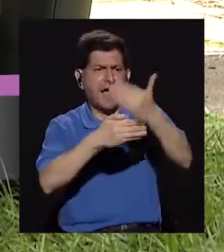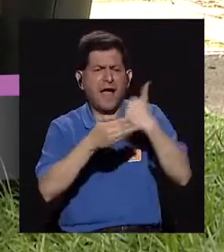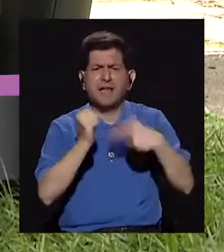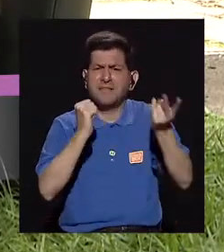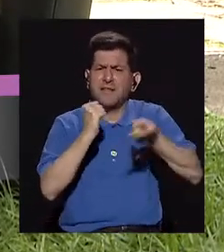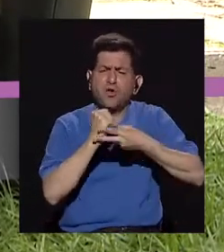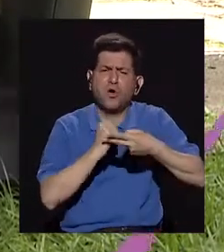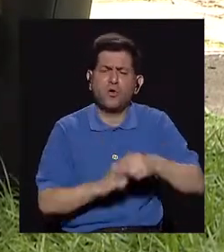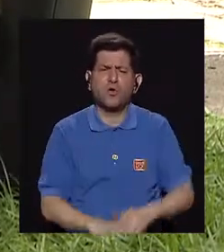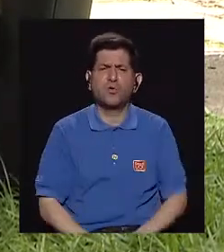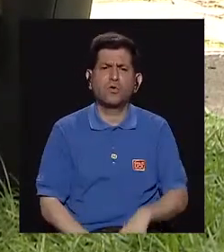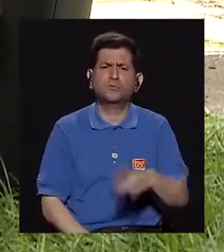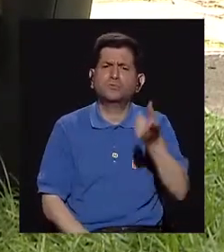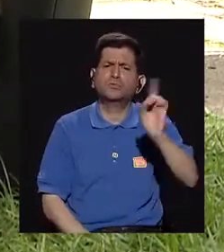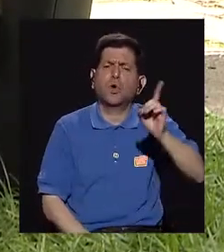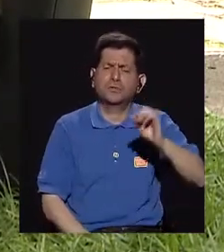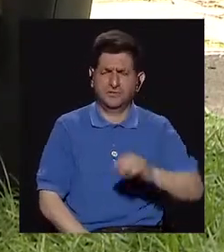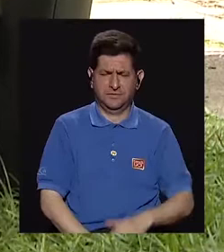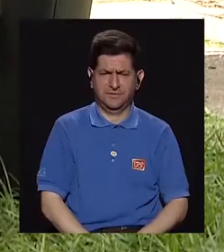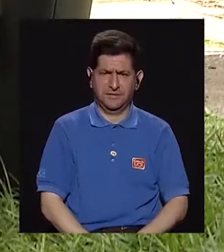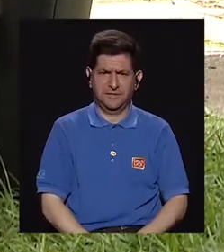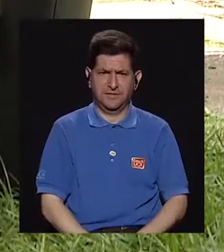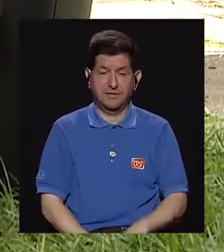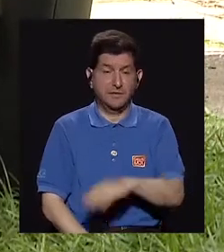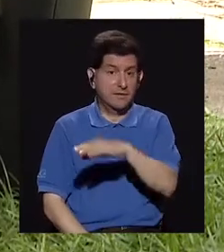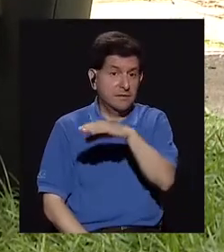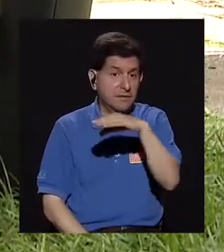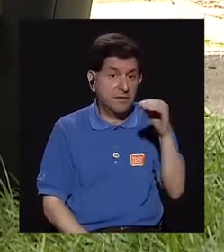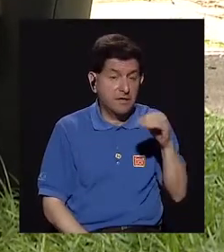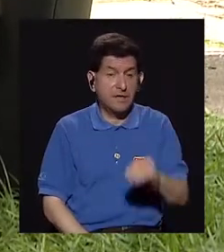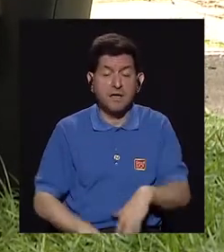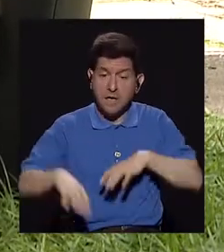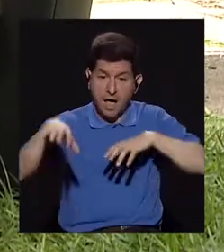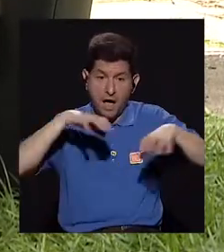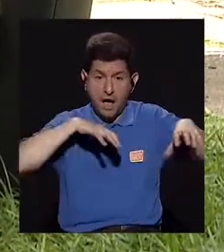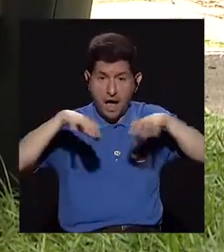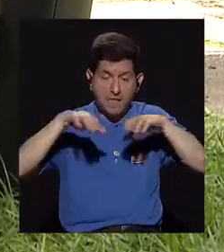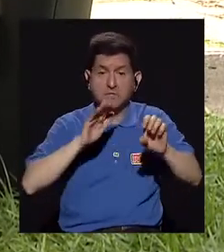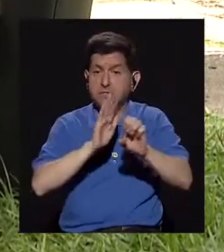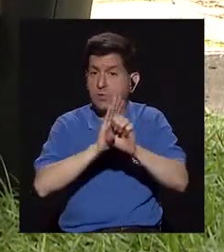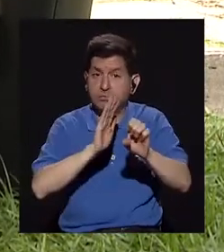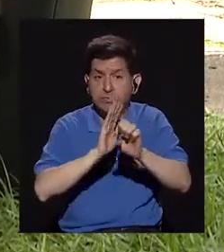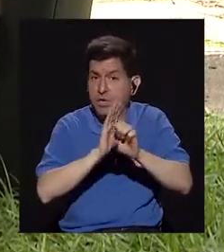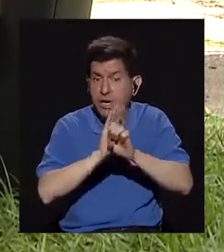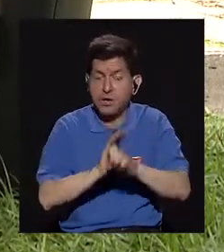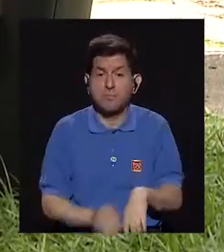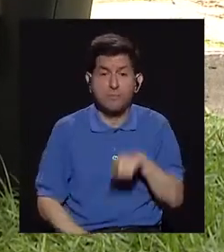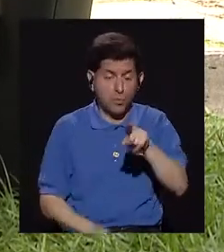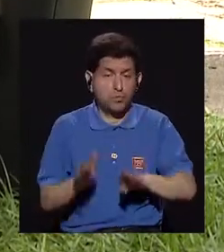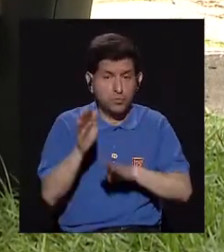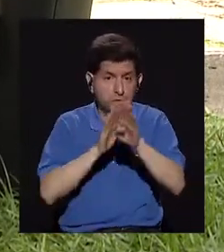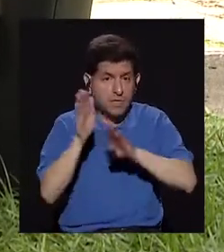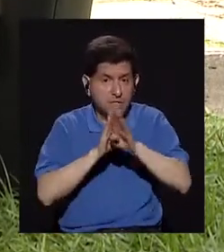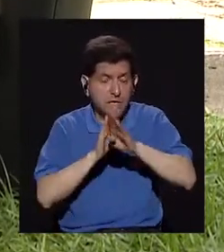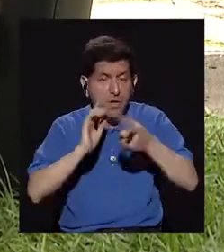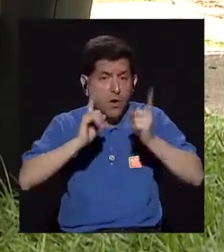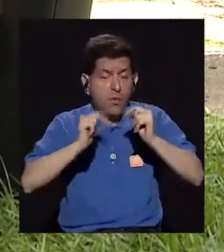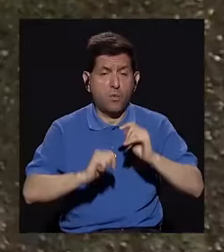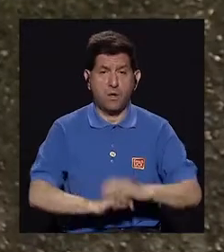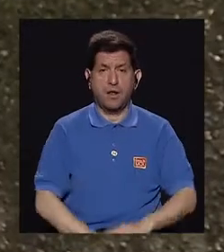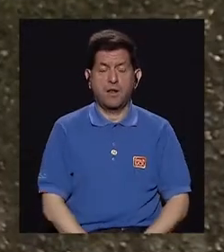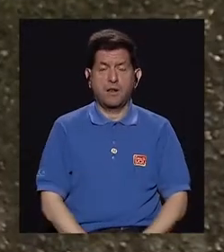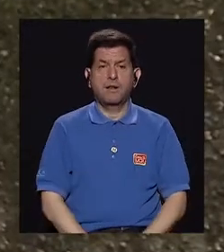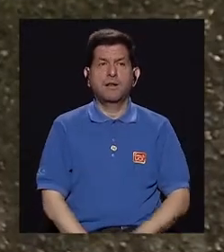sido las ediciones anteriores y qué actividades, por ejemplo, han podido desarrollar en